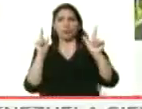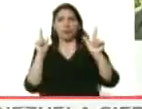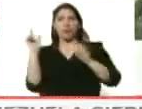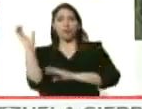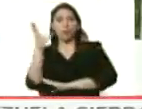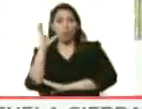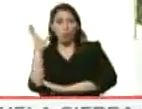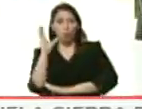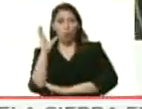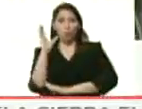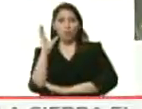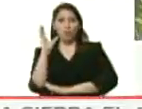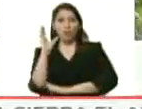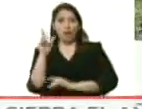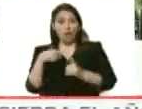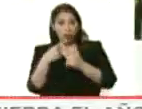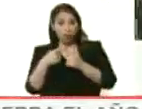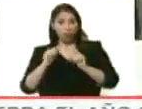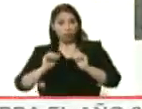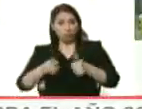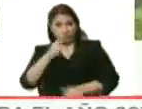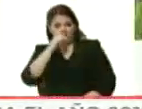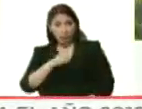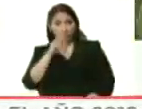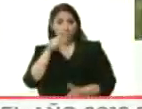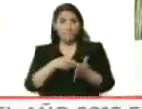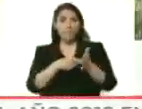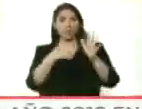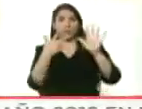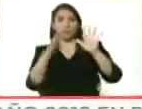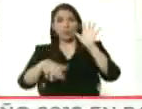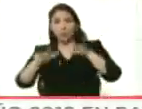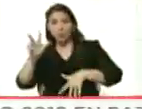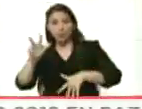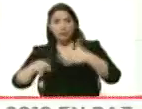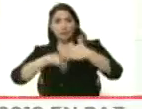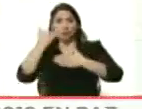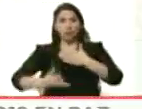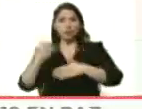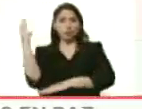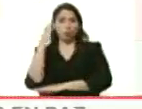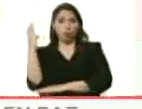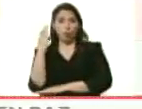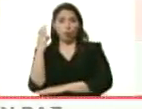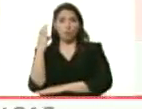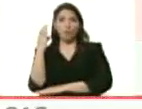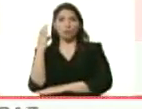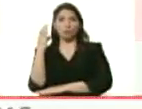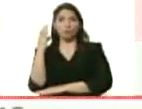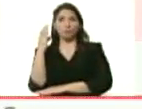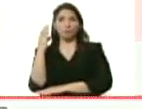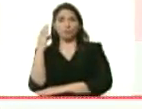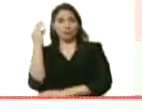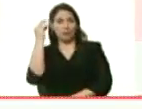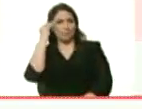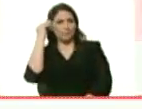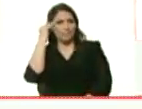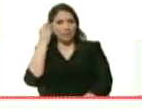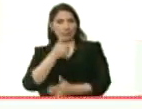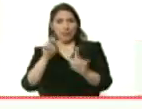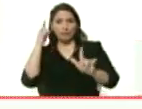Colombia. Es a partir del año 1813 cuando el proyecto de una Colombia continental en la mente del